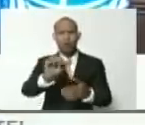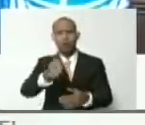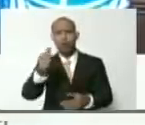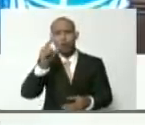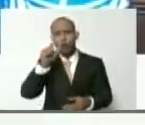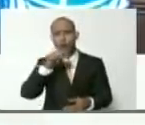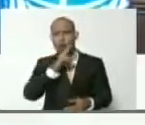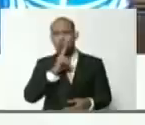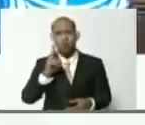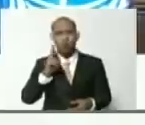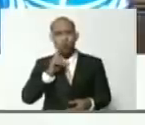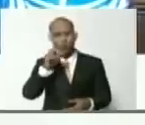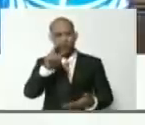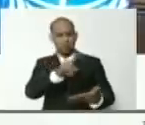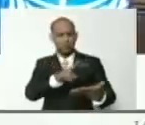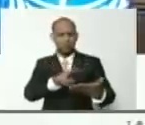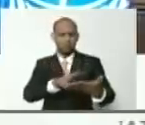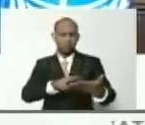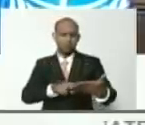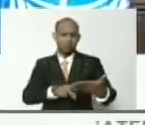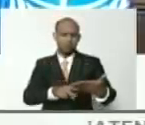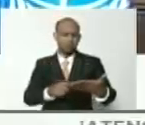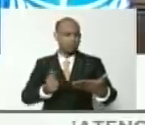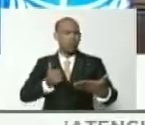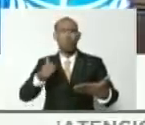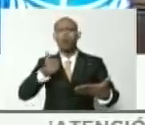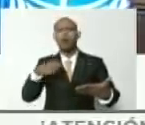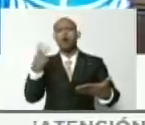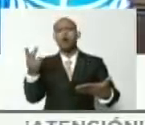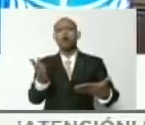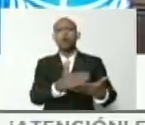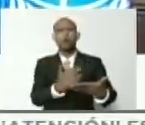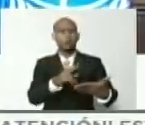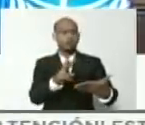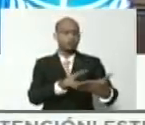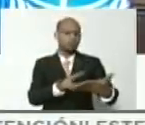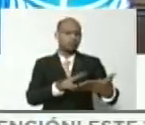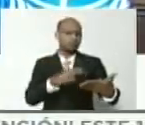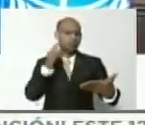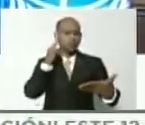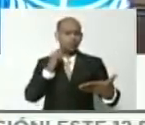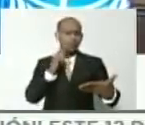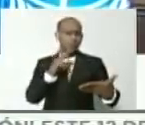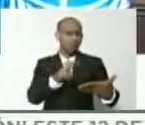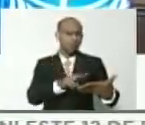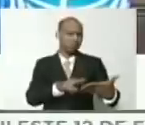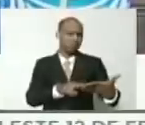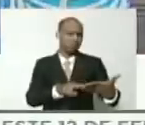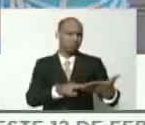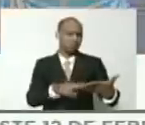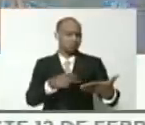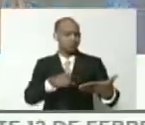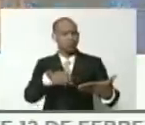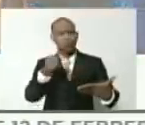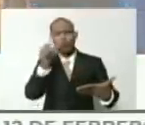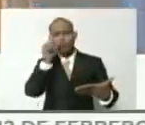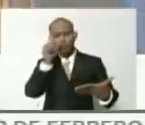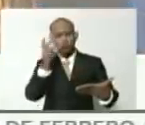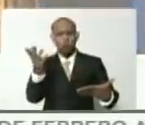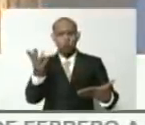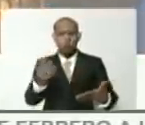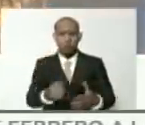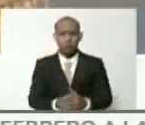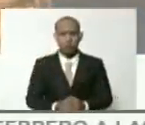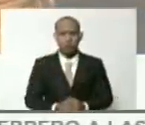lee esta biografía como cualquier otra biografía del libertador, creerá que es una obra de